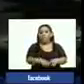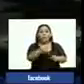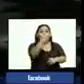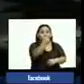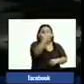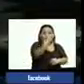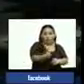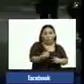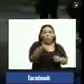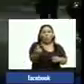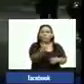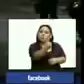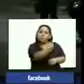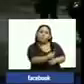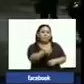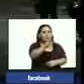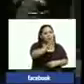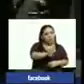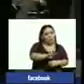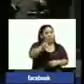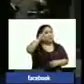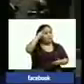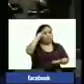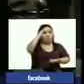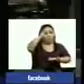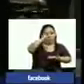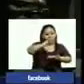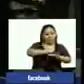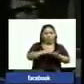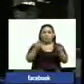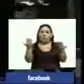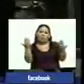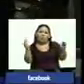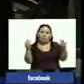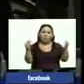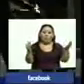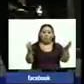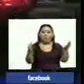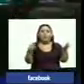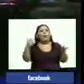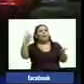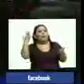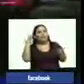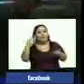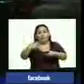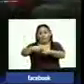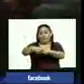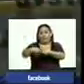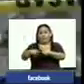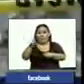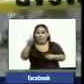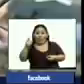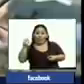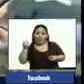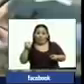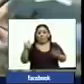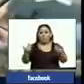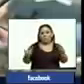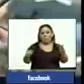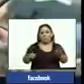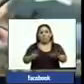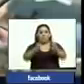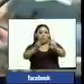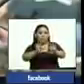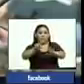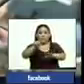asesinatos diarios. Esto representa una disminución considerable, tomando en cuenta que el promedio en diciembre de 2018 fue de